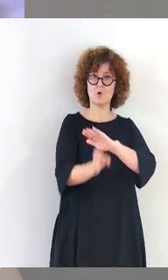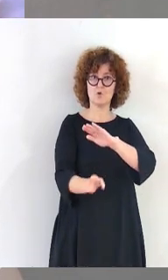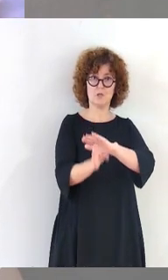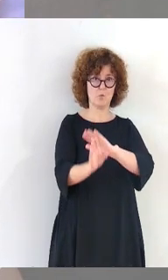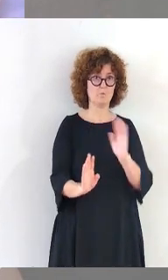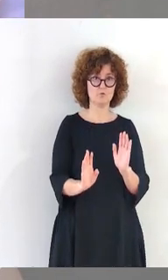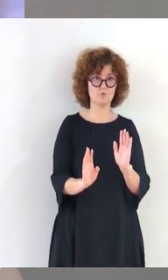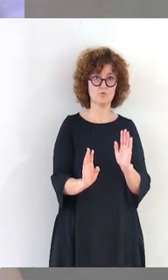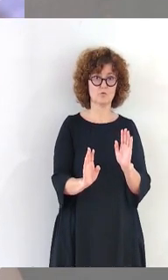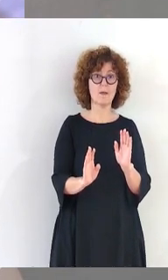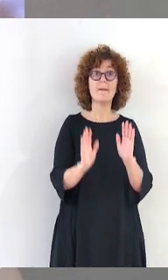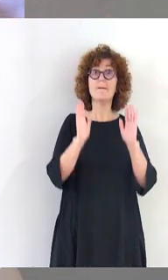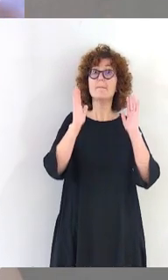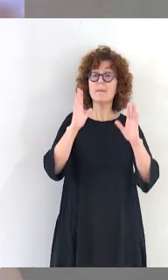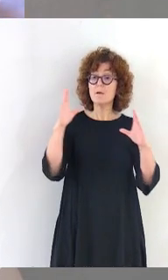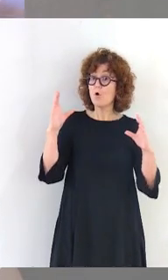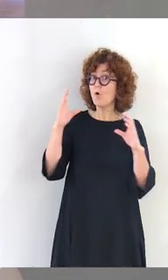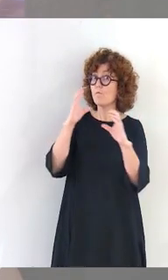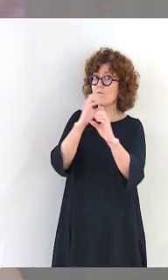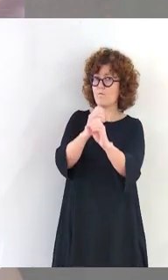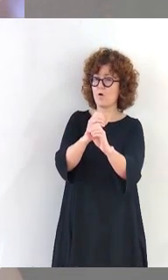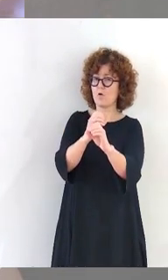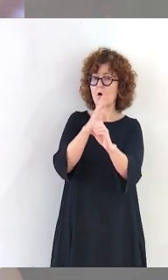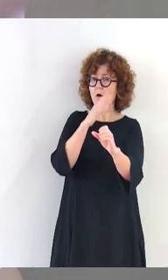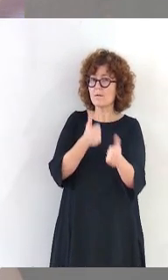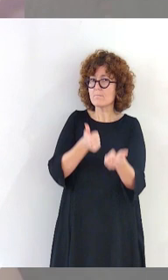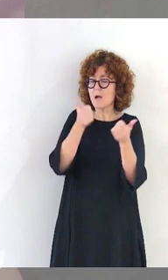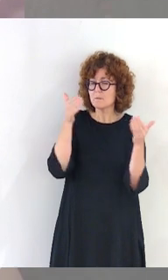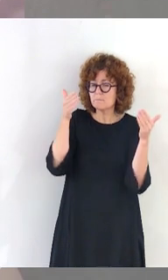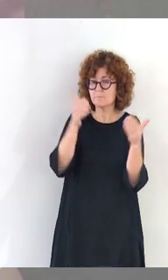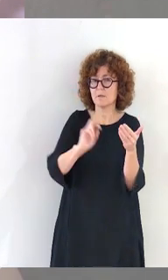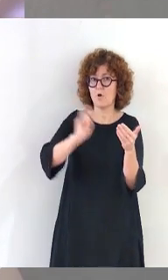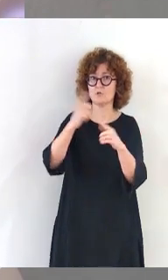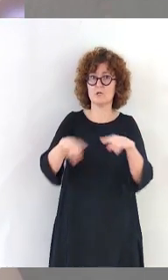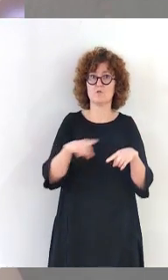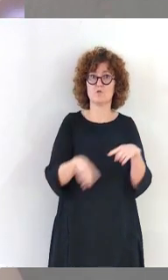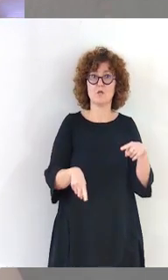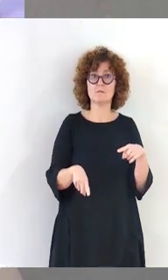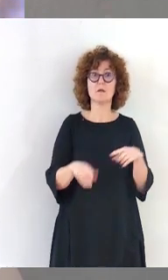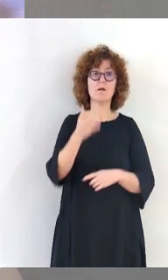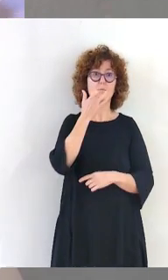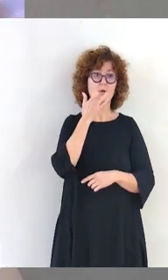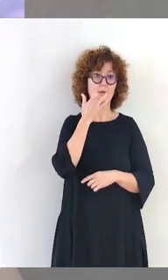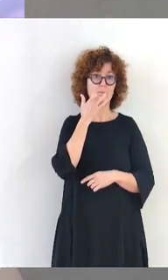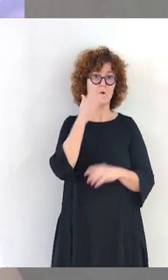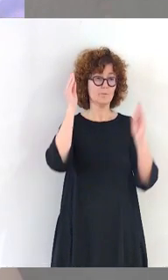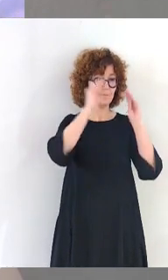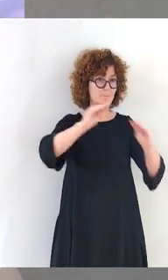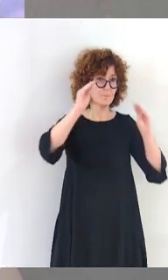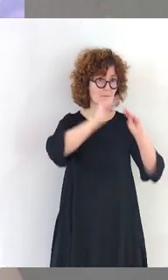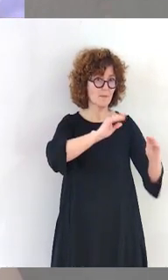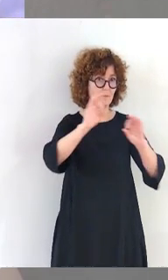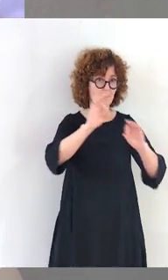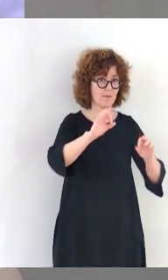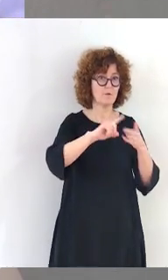en respuesta pero el foco desde hace muchos años se está poniendo en otras cosas se está poniendo en la preparación se está poniendo en